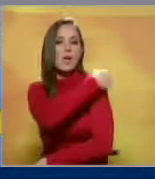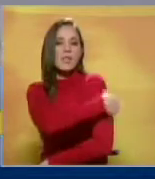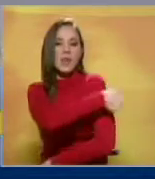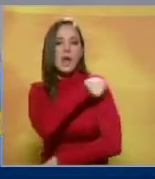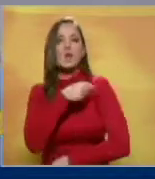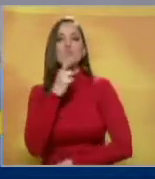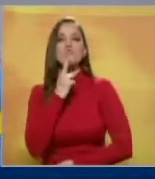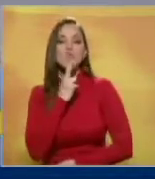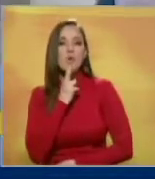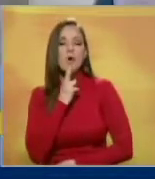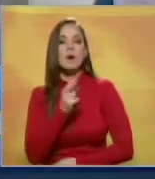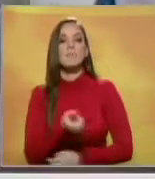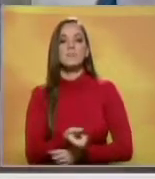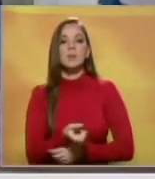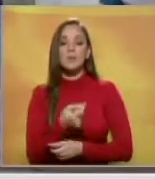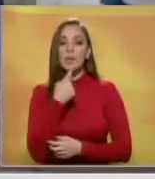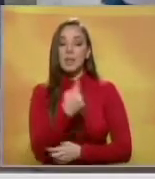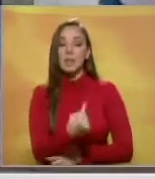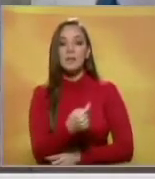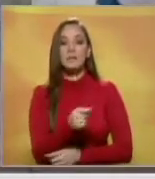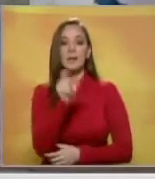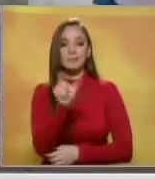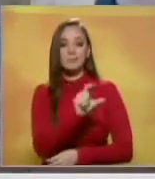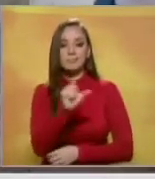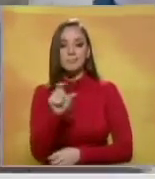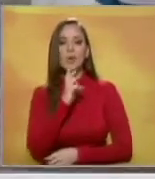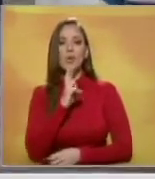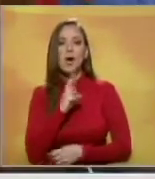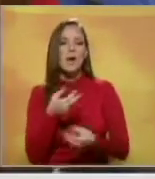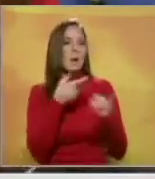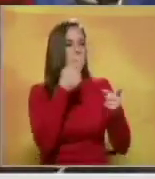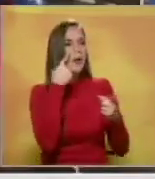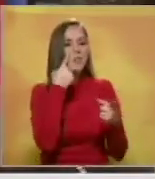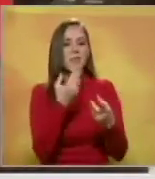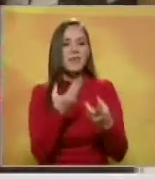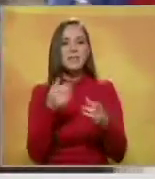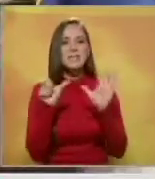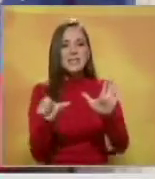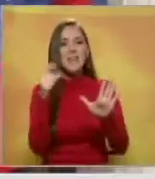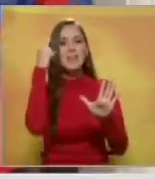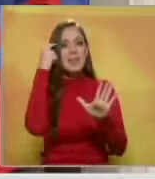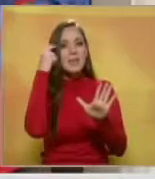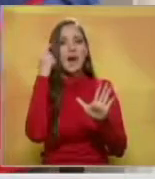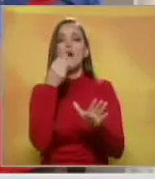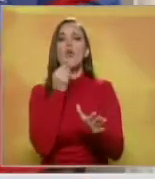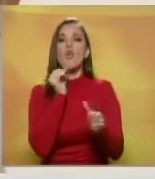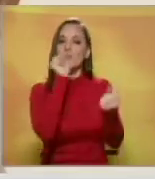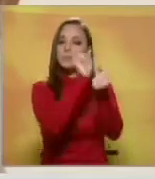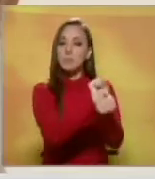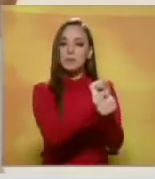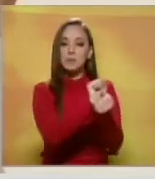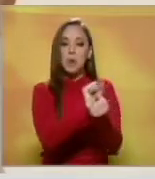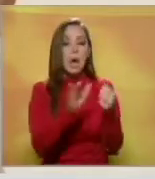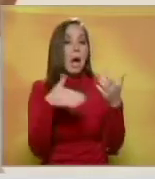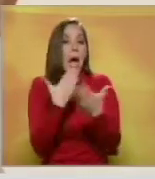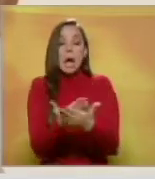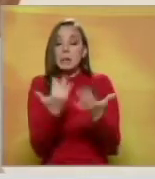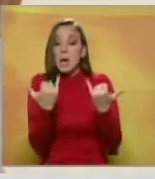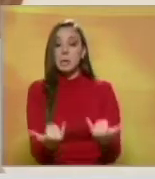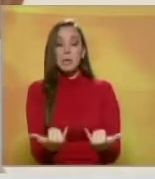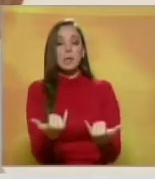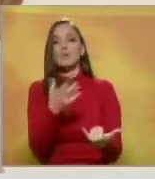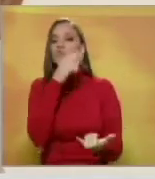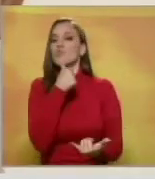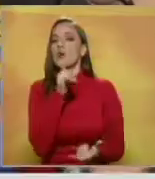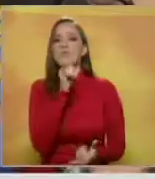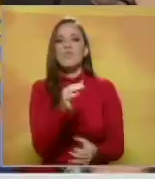peticiones muy concretas y para saber el destino de estos jóvenes detenidos hace seis días de los cuales hasta el momento no tiene ninguna información